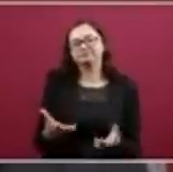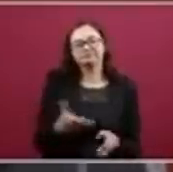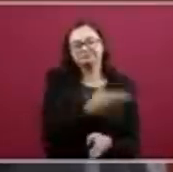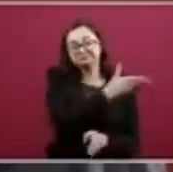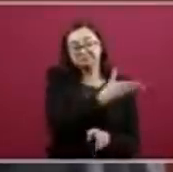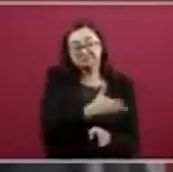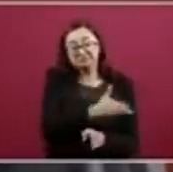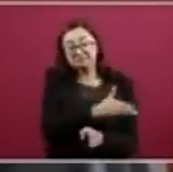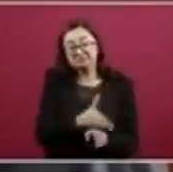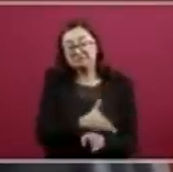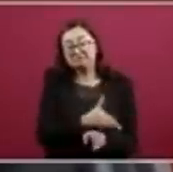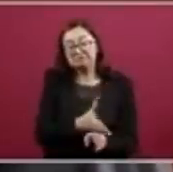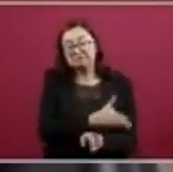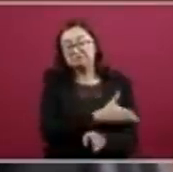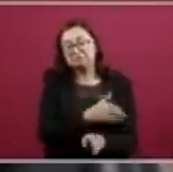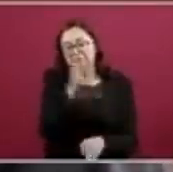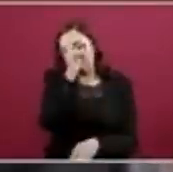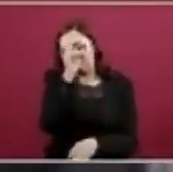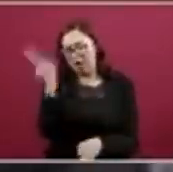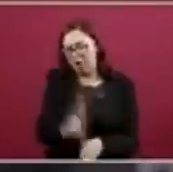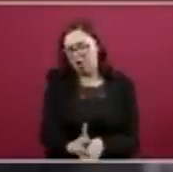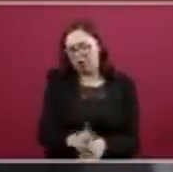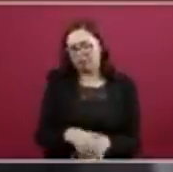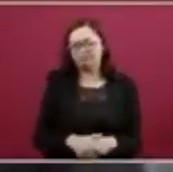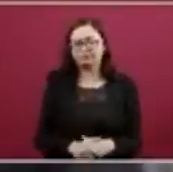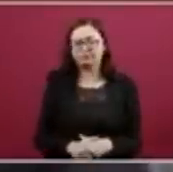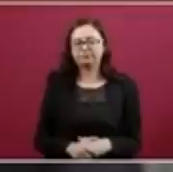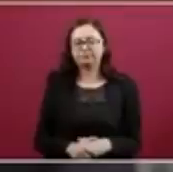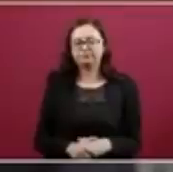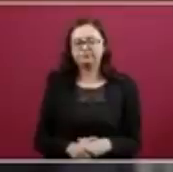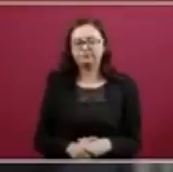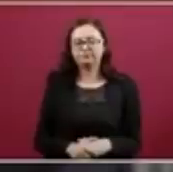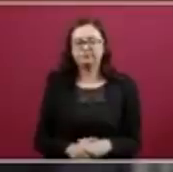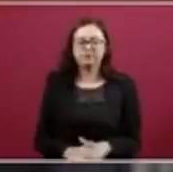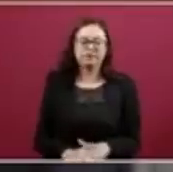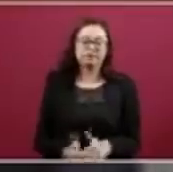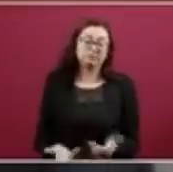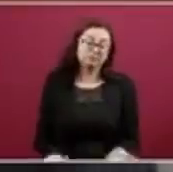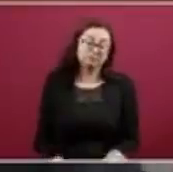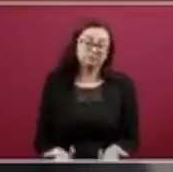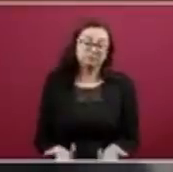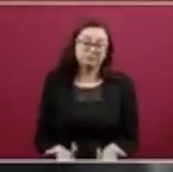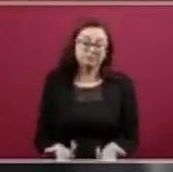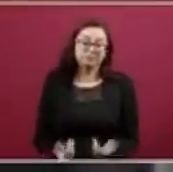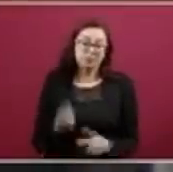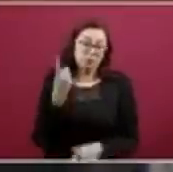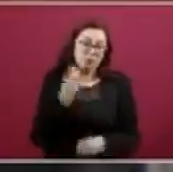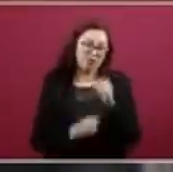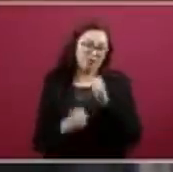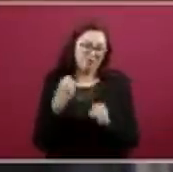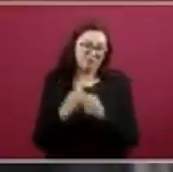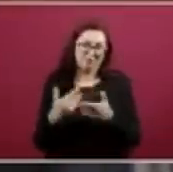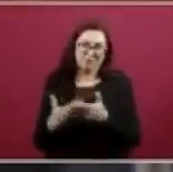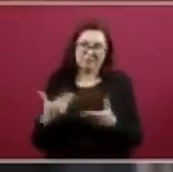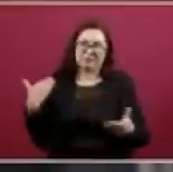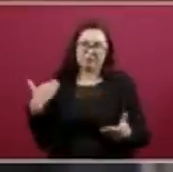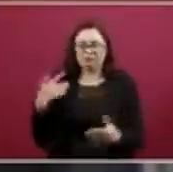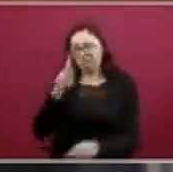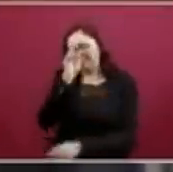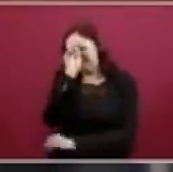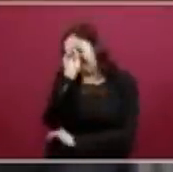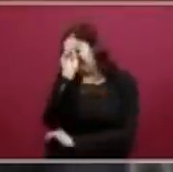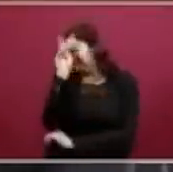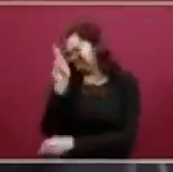años, y para ser más preciso, el año pasado,